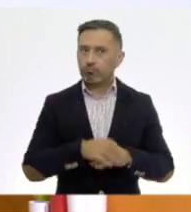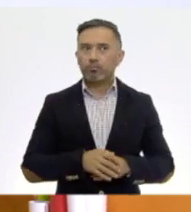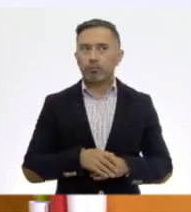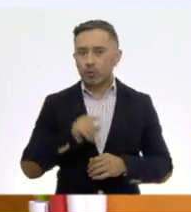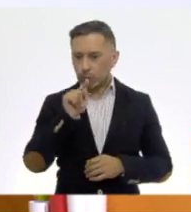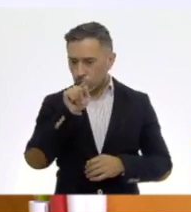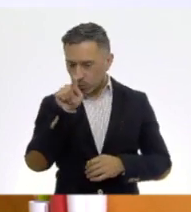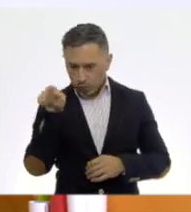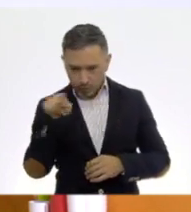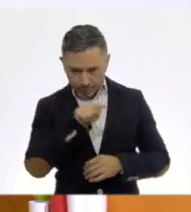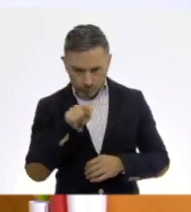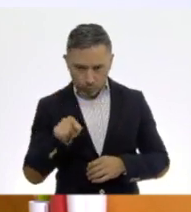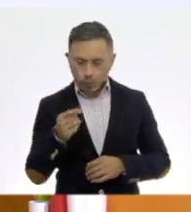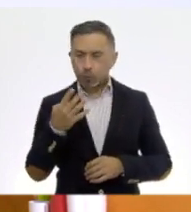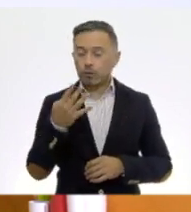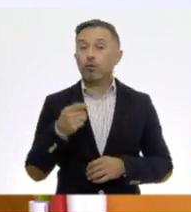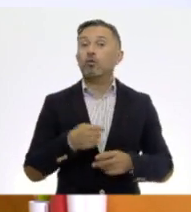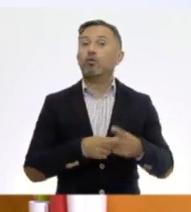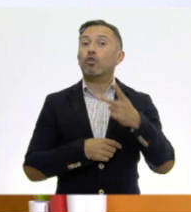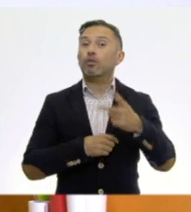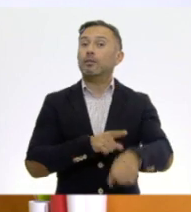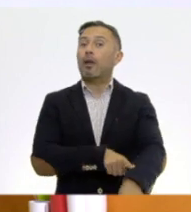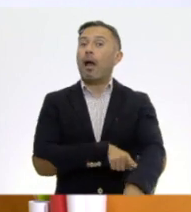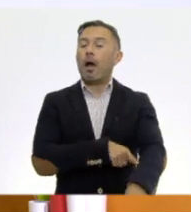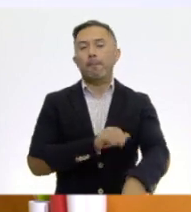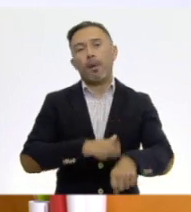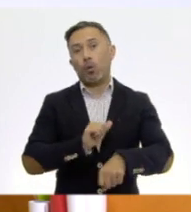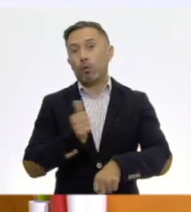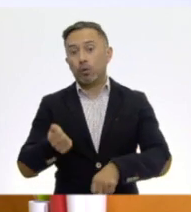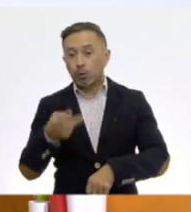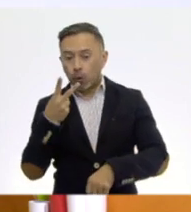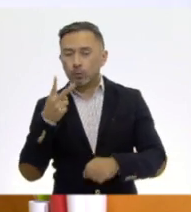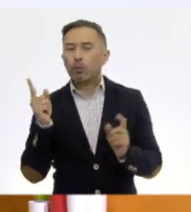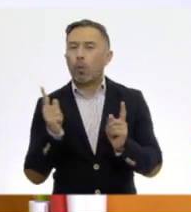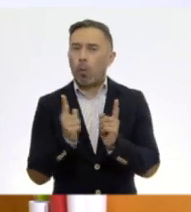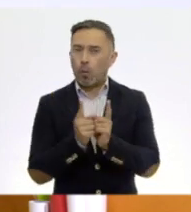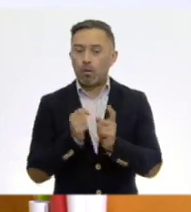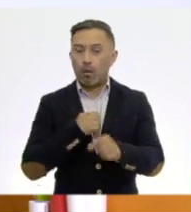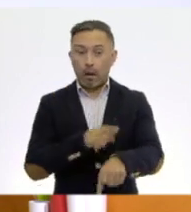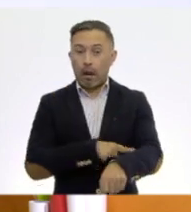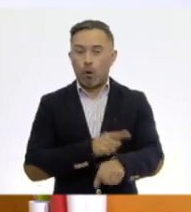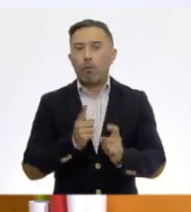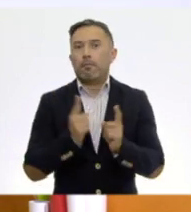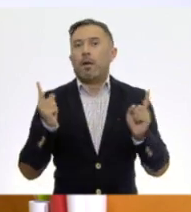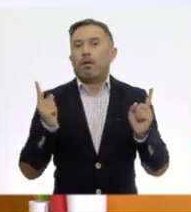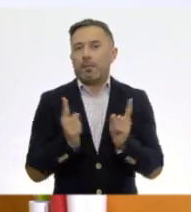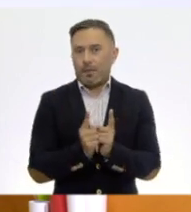son largas y dos son cortas. O su longitud es mayor y menor.